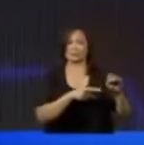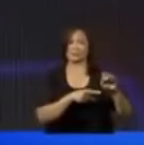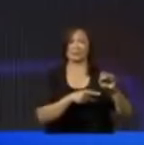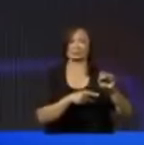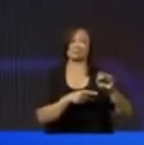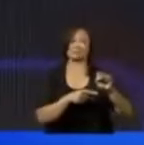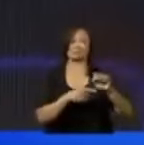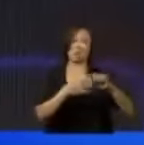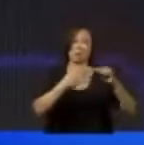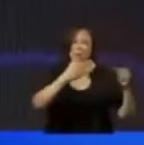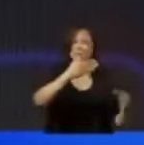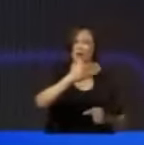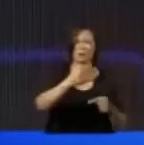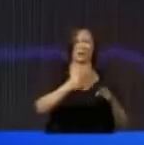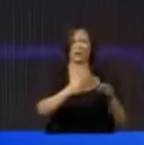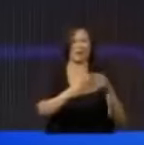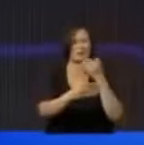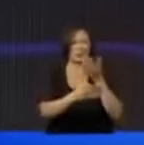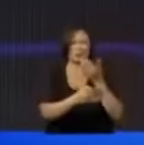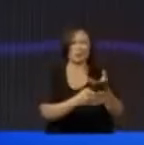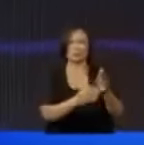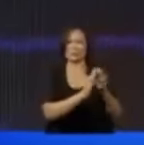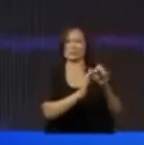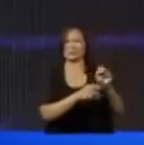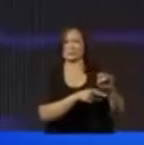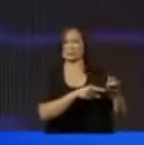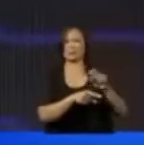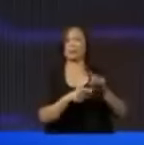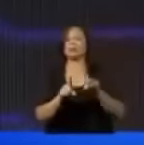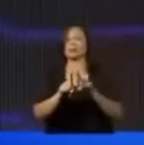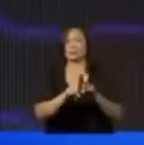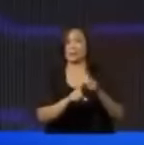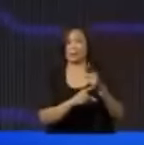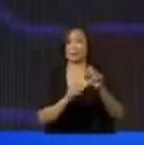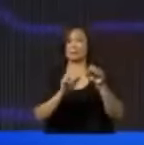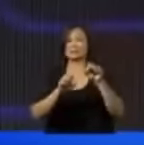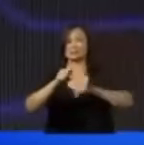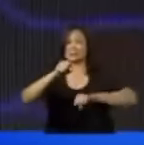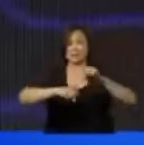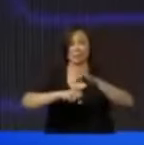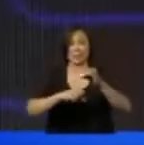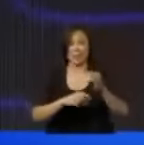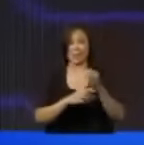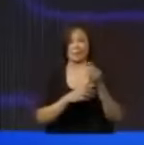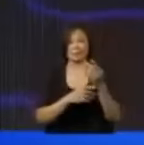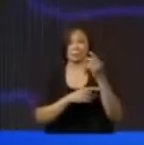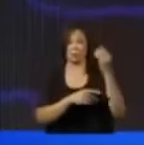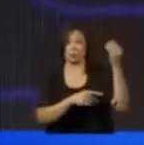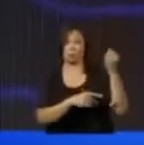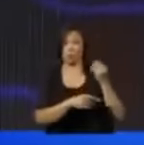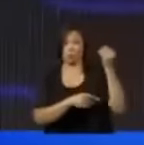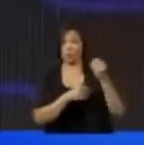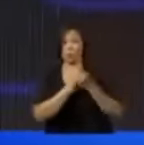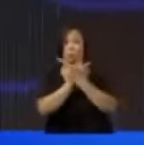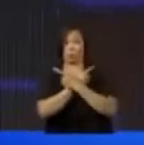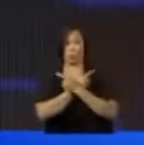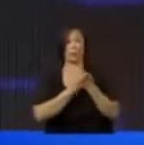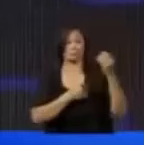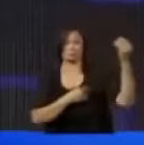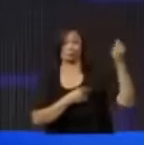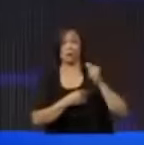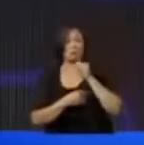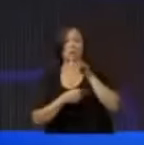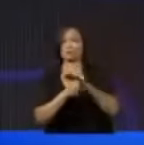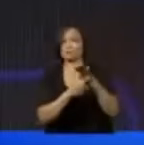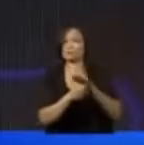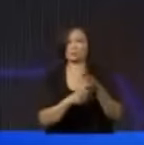de segunda categoría. También habría que hacerse modificaciones en el sistema previsional, porque lo que los jubilados o pensionados reciben no